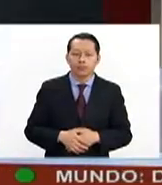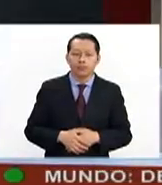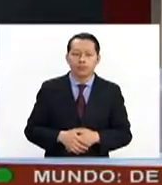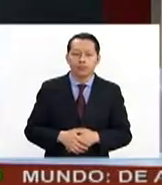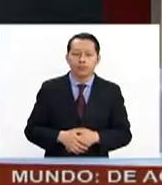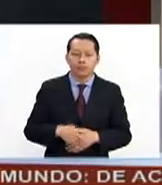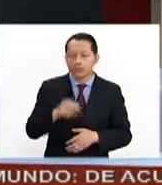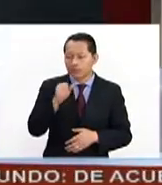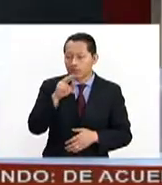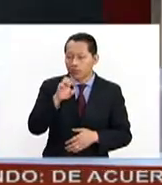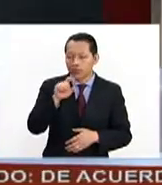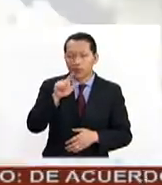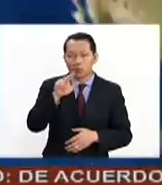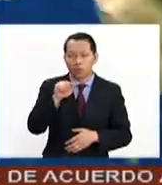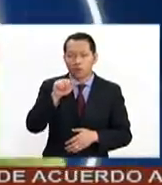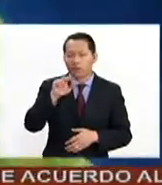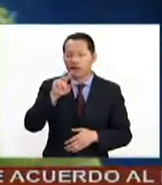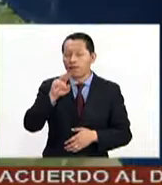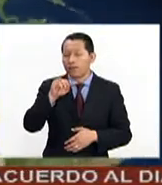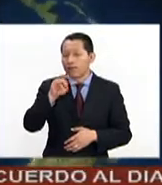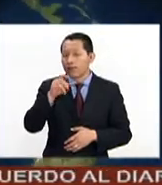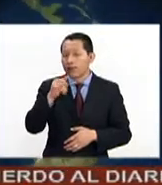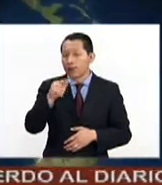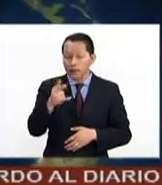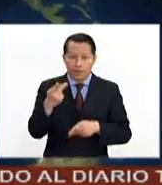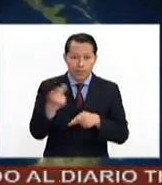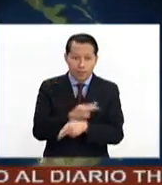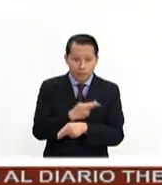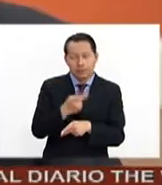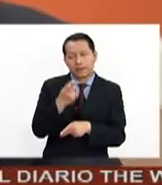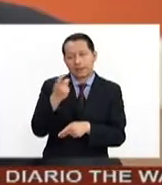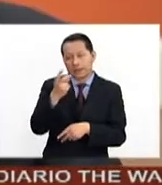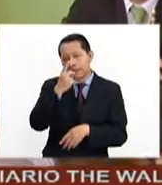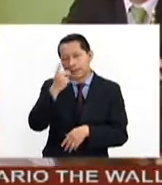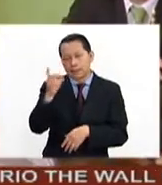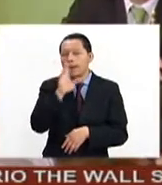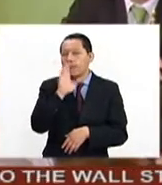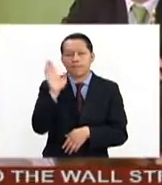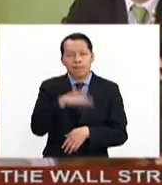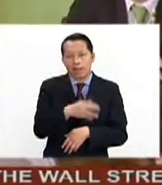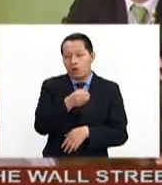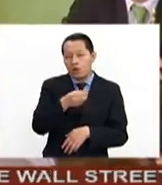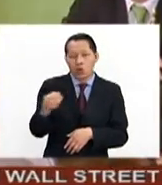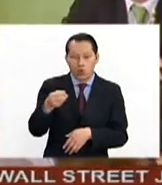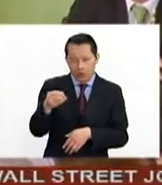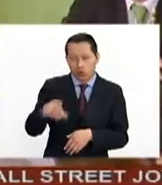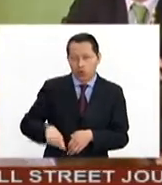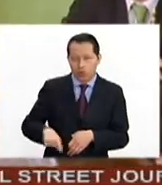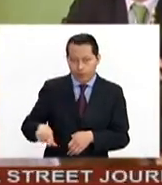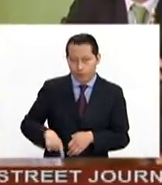El canciller Luis Videgaray calificó lo ocurrido en Venezuela como un deterioro del orden democrático.